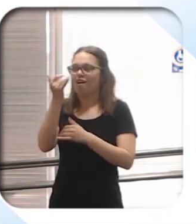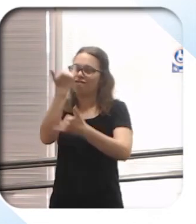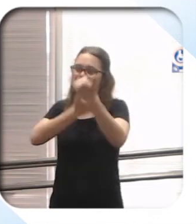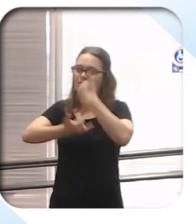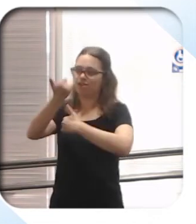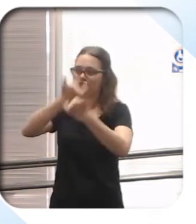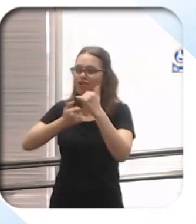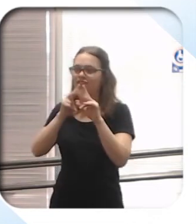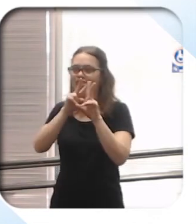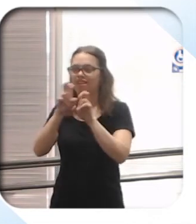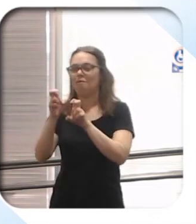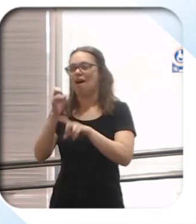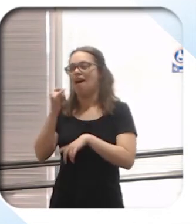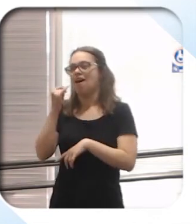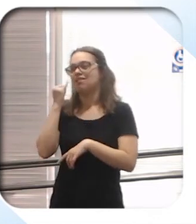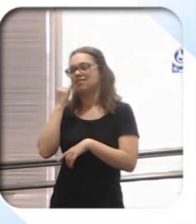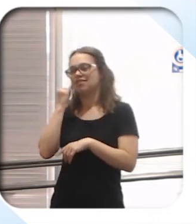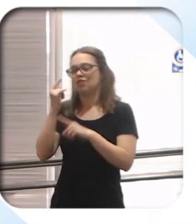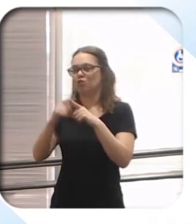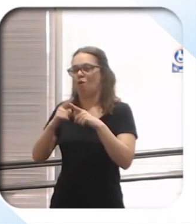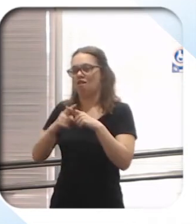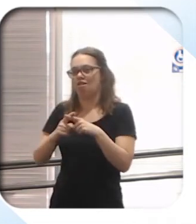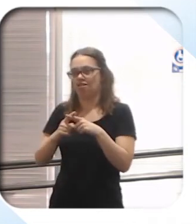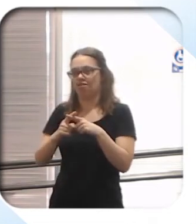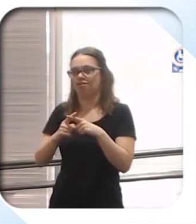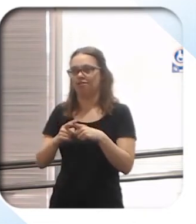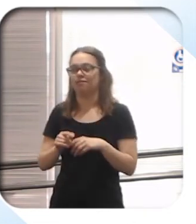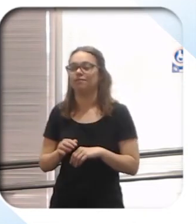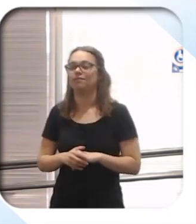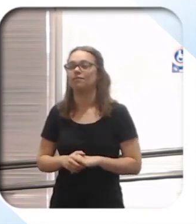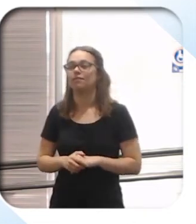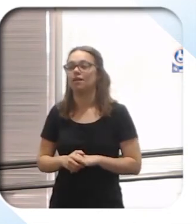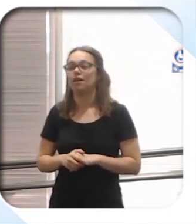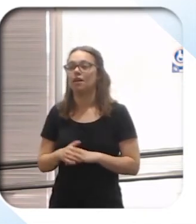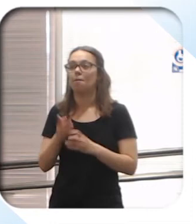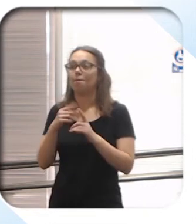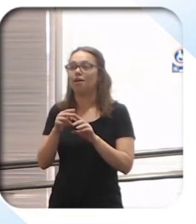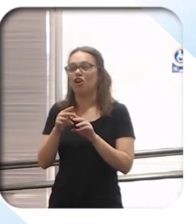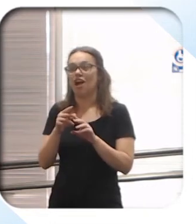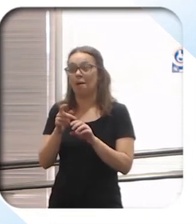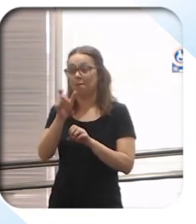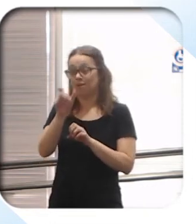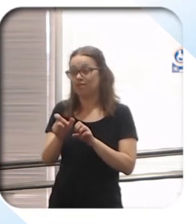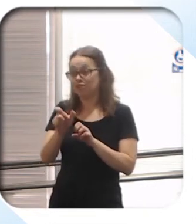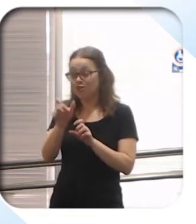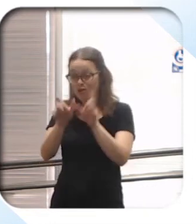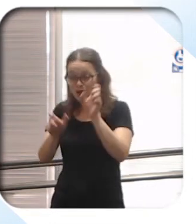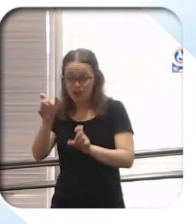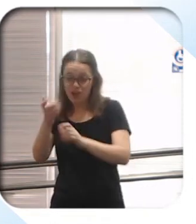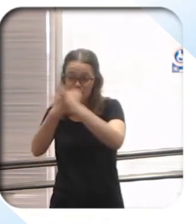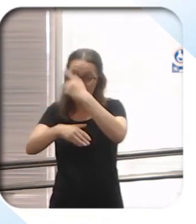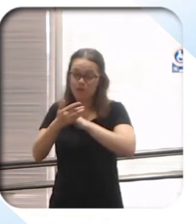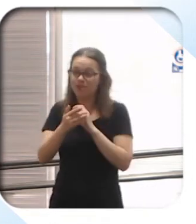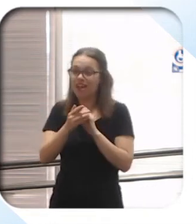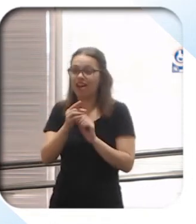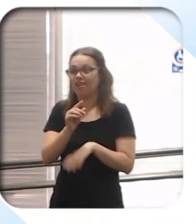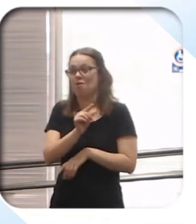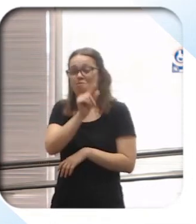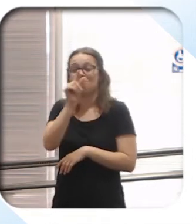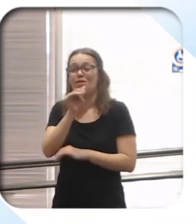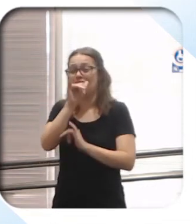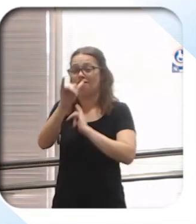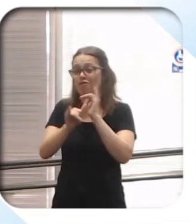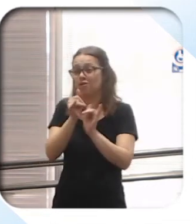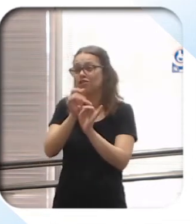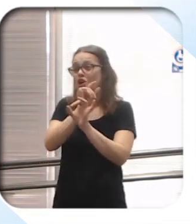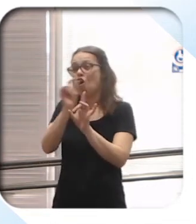de la sexualidad en todas las personas. Pero a las personas con discapacidad les llega como más tarde o no les llega. Derecho